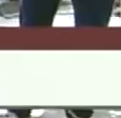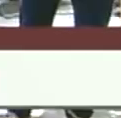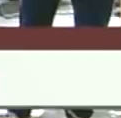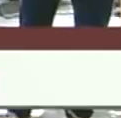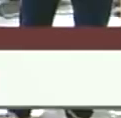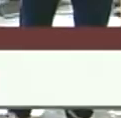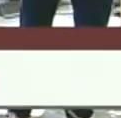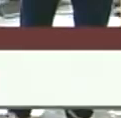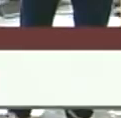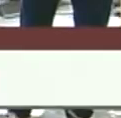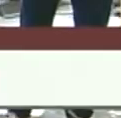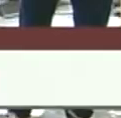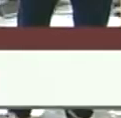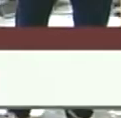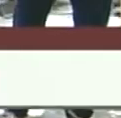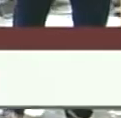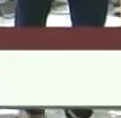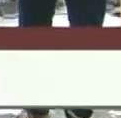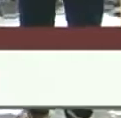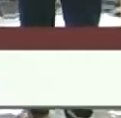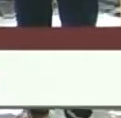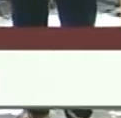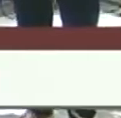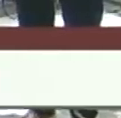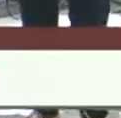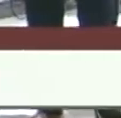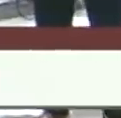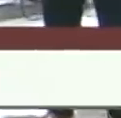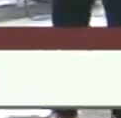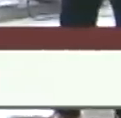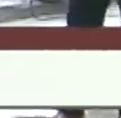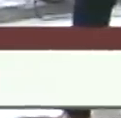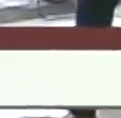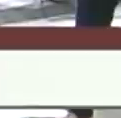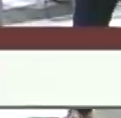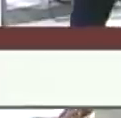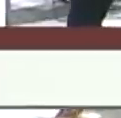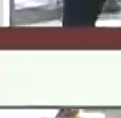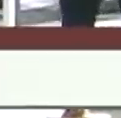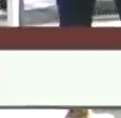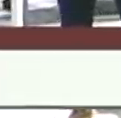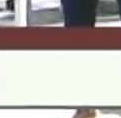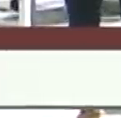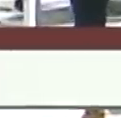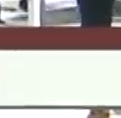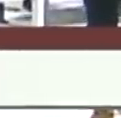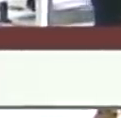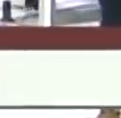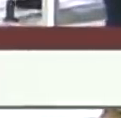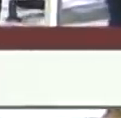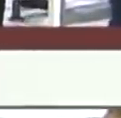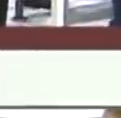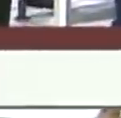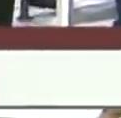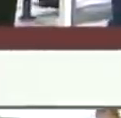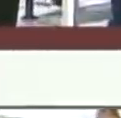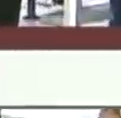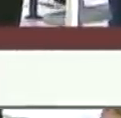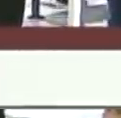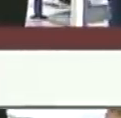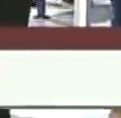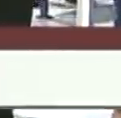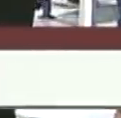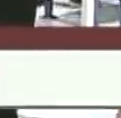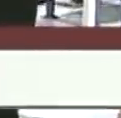Leal Tellería, bienvenida. Vamos a mostrarle a la gente cómo funciona todo aquí. Angélica. ¿Cómo estás, señor presidente?